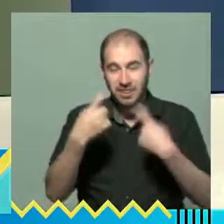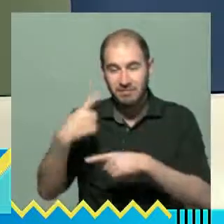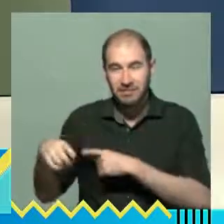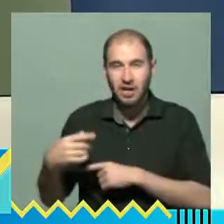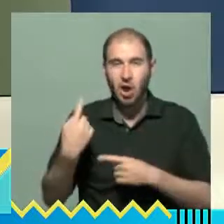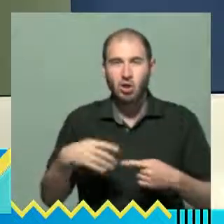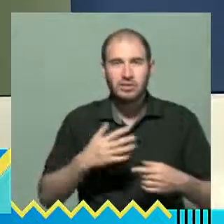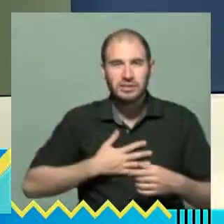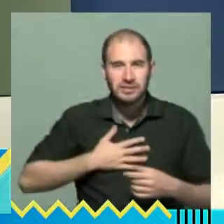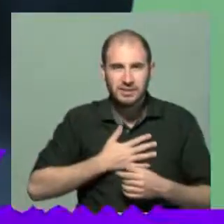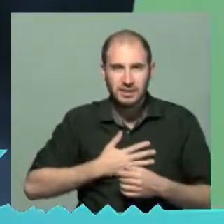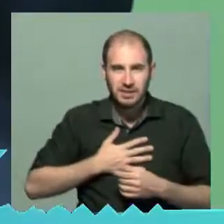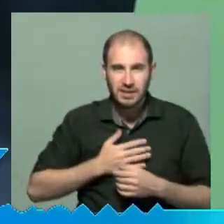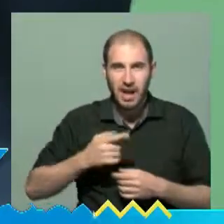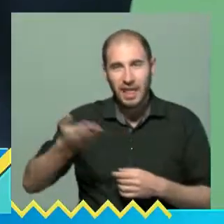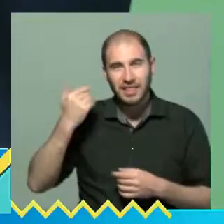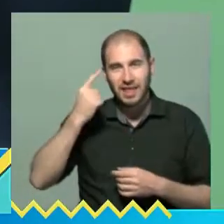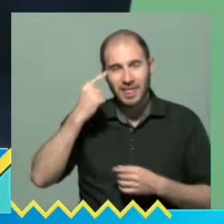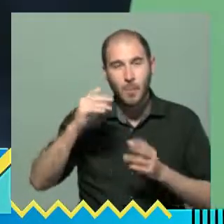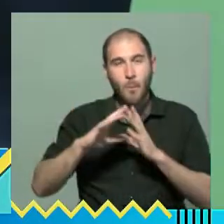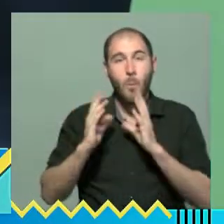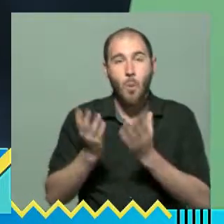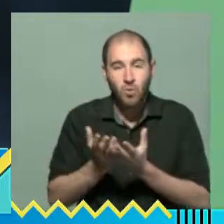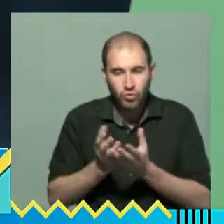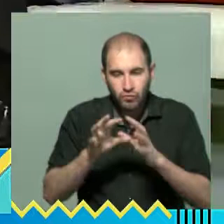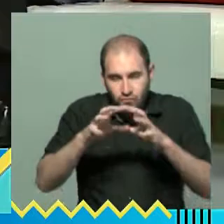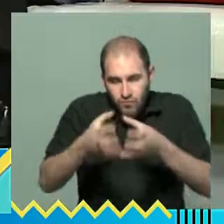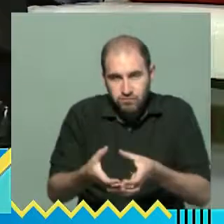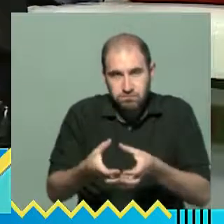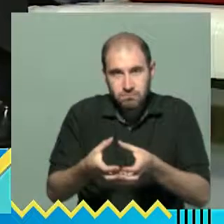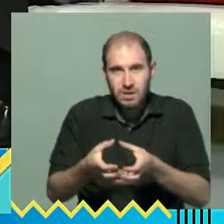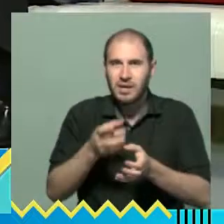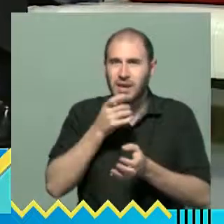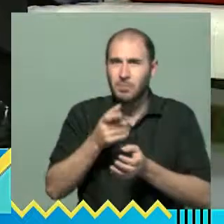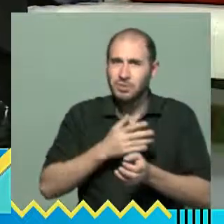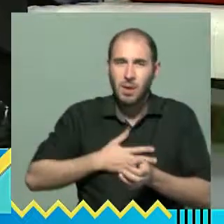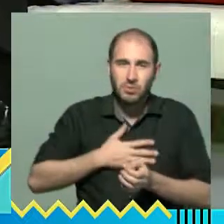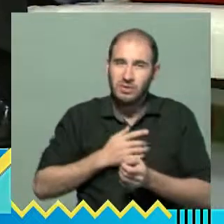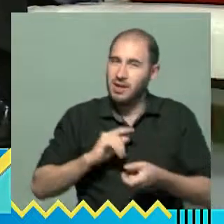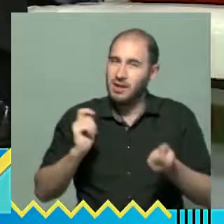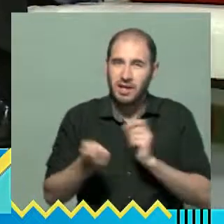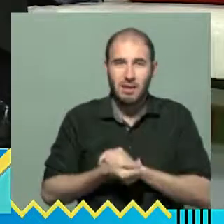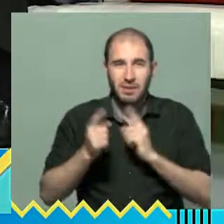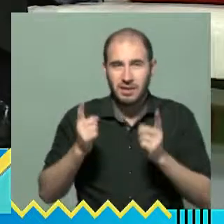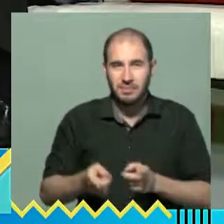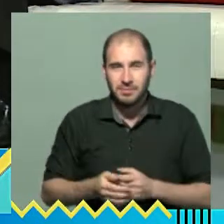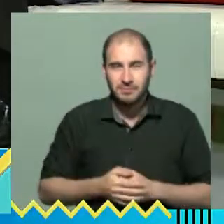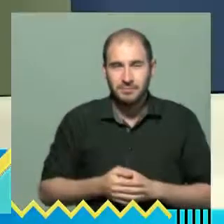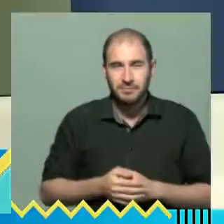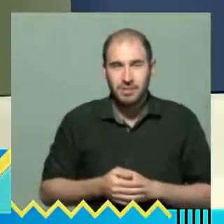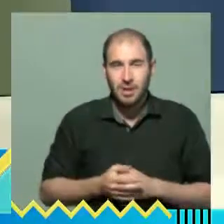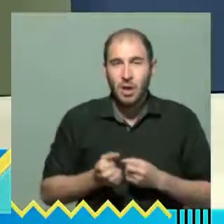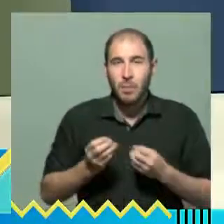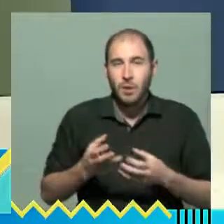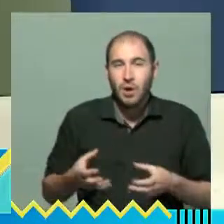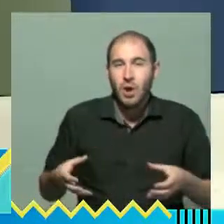de cosas a percibir en donde creía que el mundo empezaba acá y terminaba acá, la respuesta emocional va a cambiar también por añadidura. Porque es